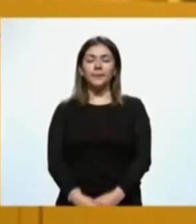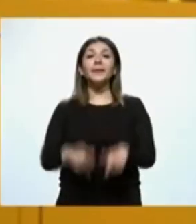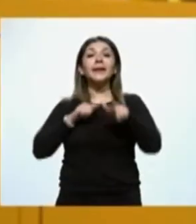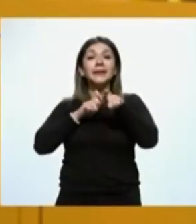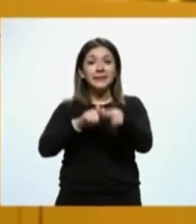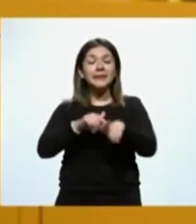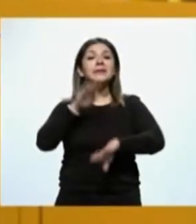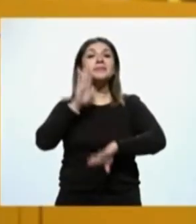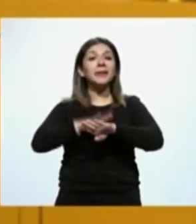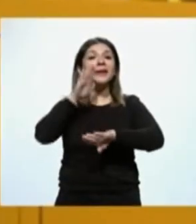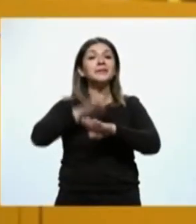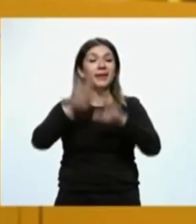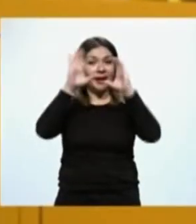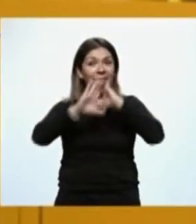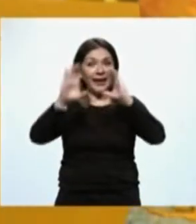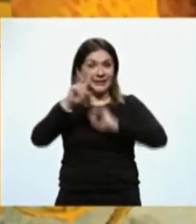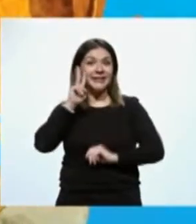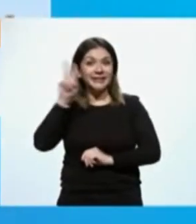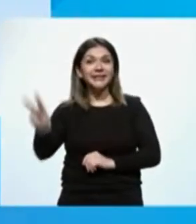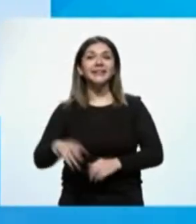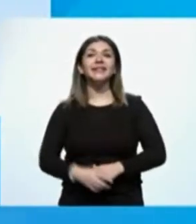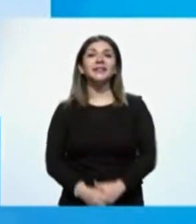Continuemos disfrutando de estas canciones.